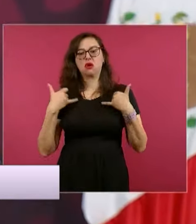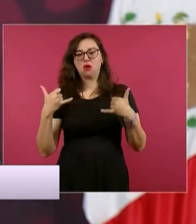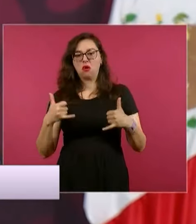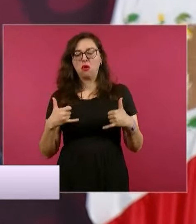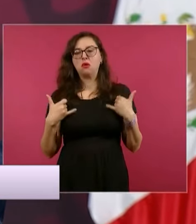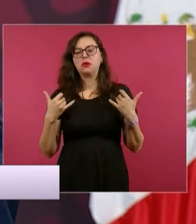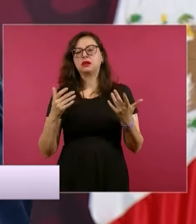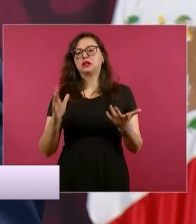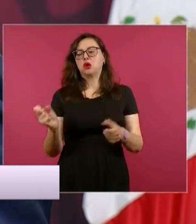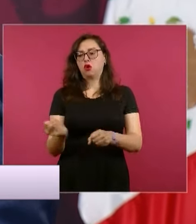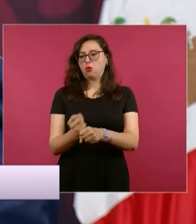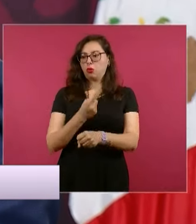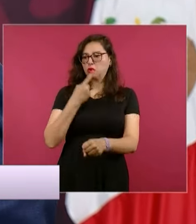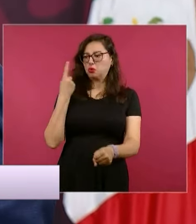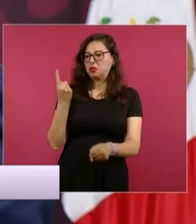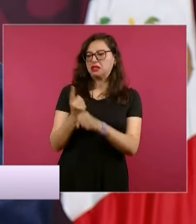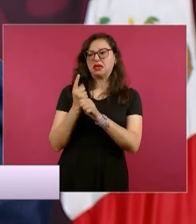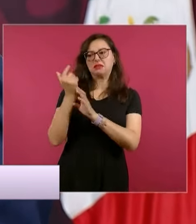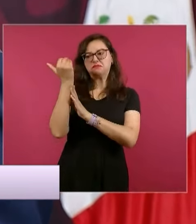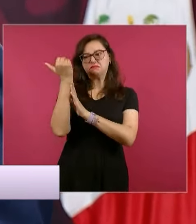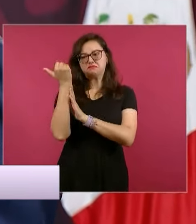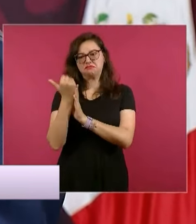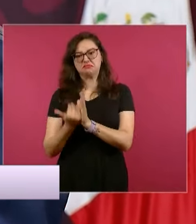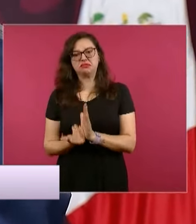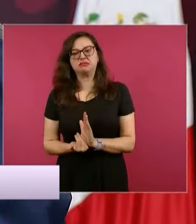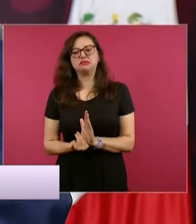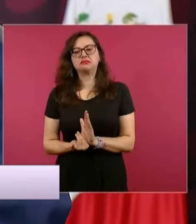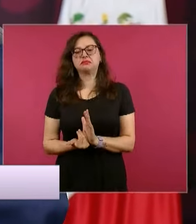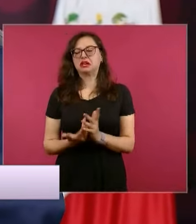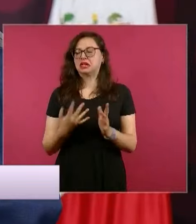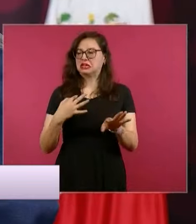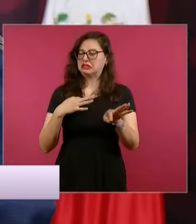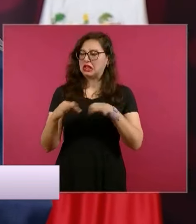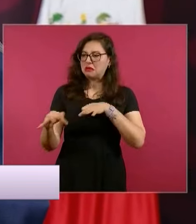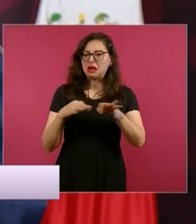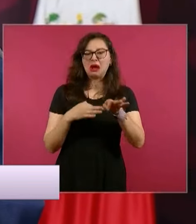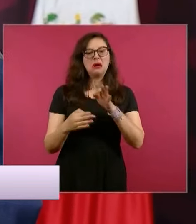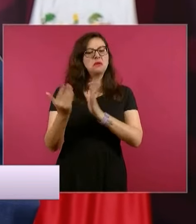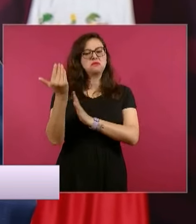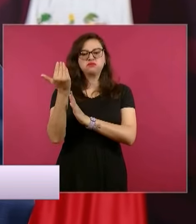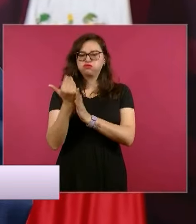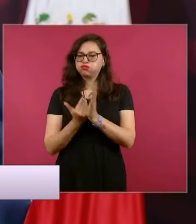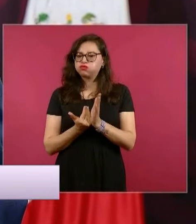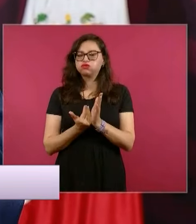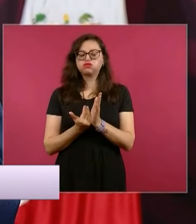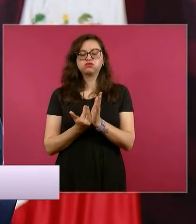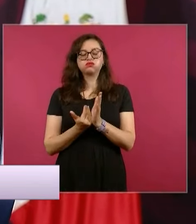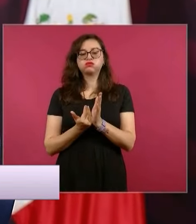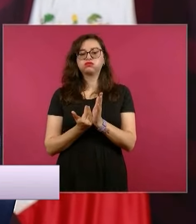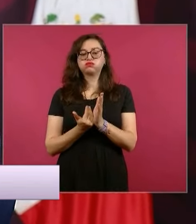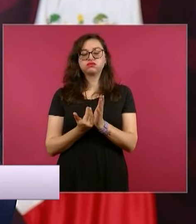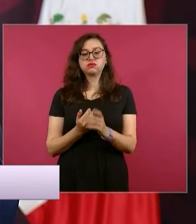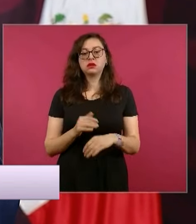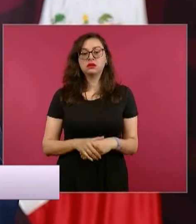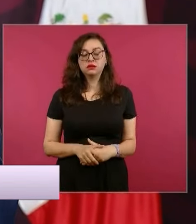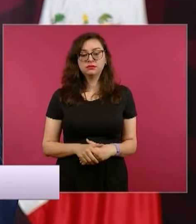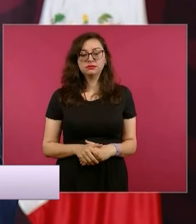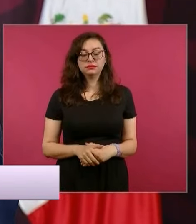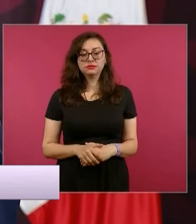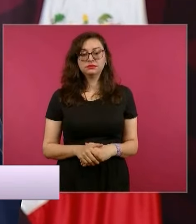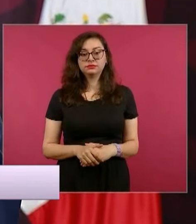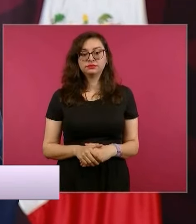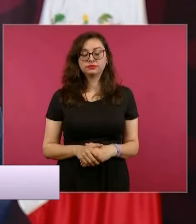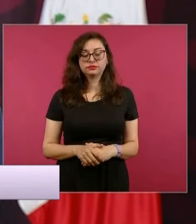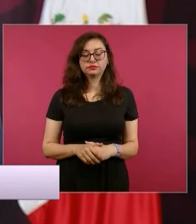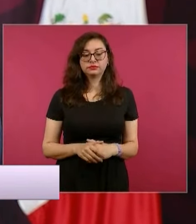Trinitaria, Comalapa, Motocintla, Huistla, Tapachula, 700 kilómetros en los que prácticamente los ciudadanos chiapanecos,